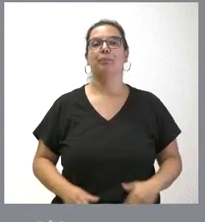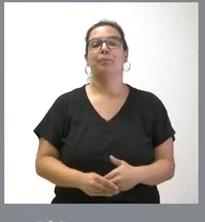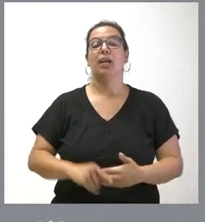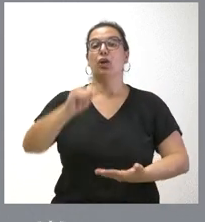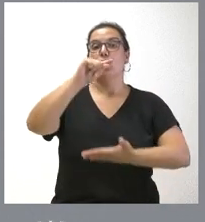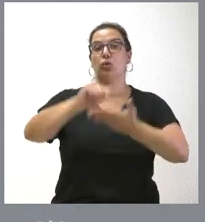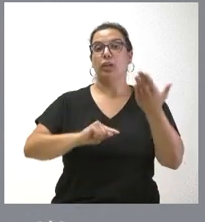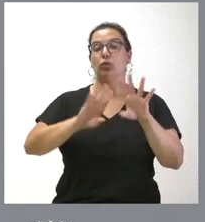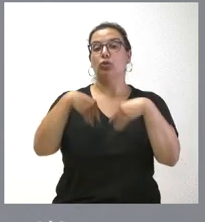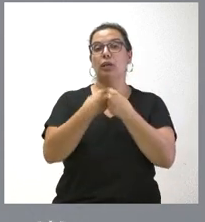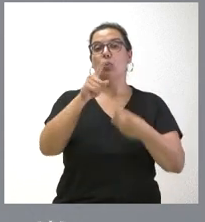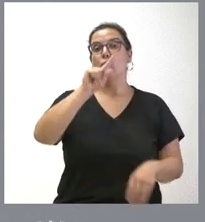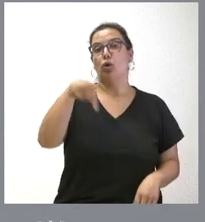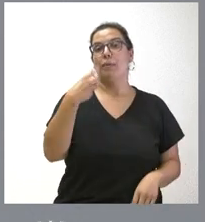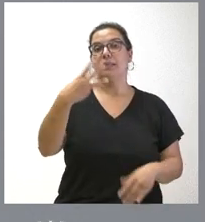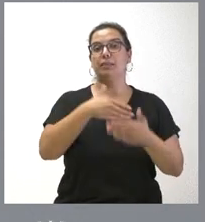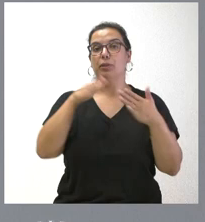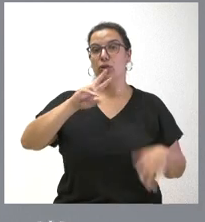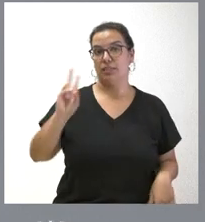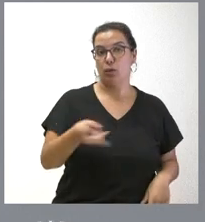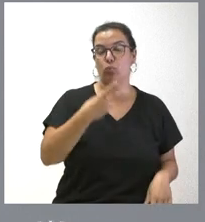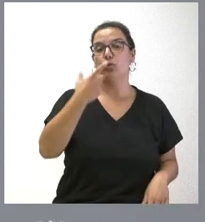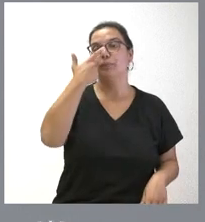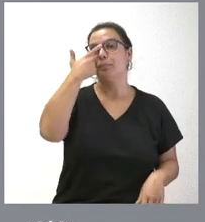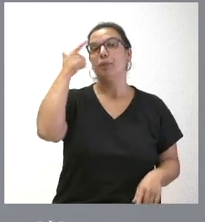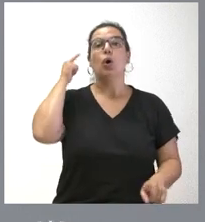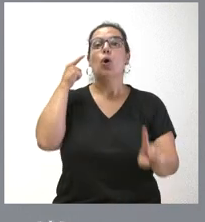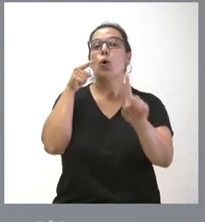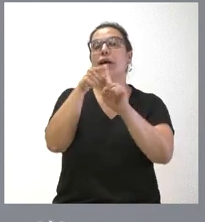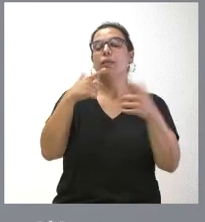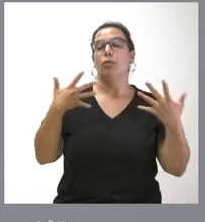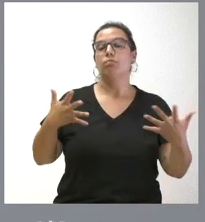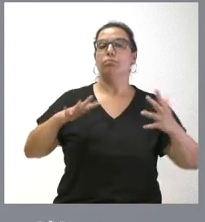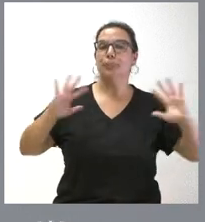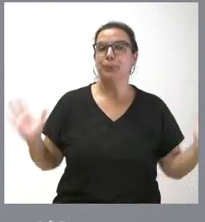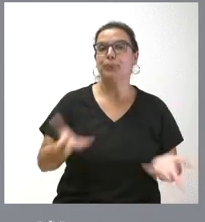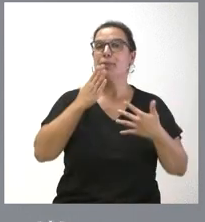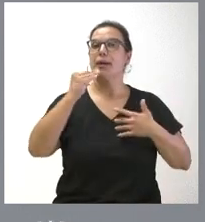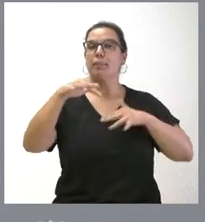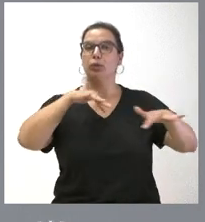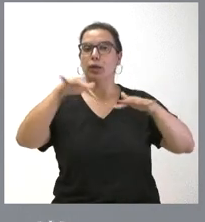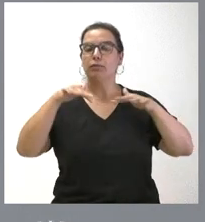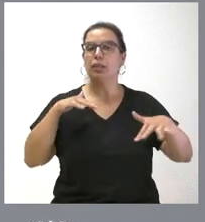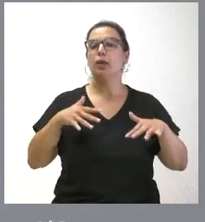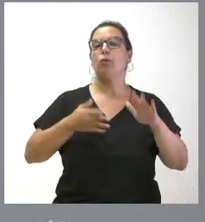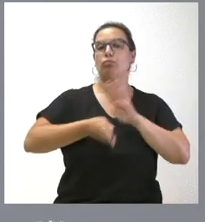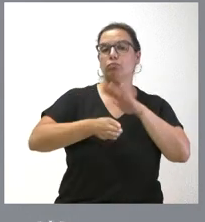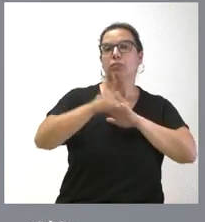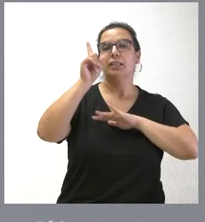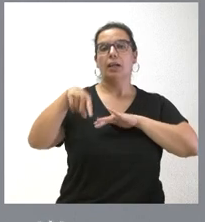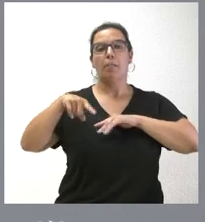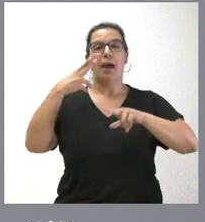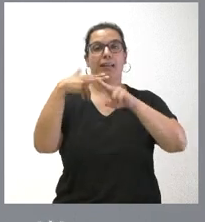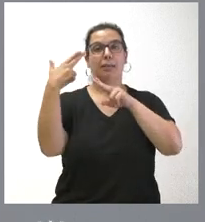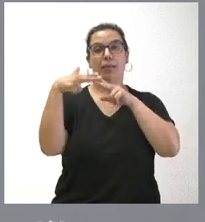asciende a 1,3 millones de euros y el objetivo es continuar impulsando el envejecimiento activo y mejorar la actividad más